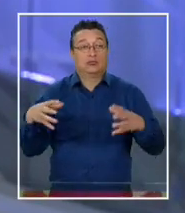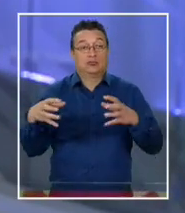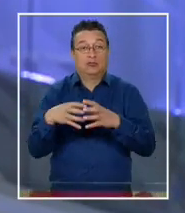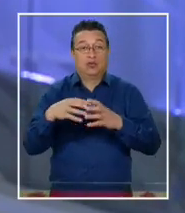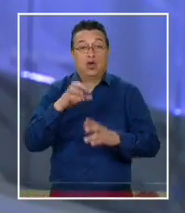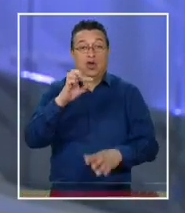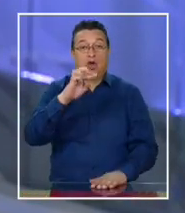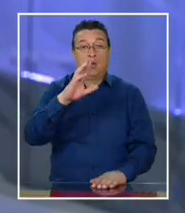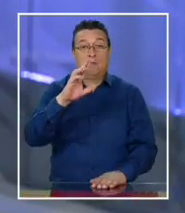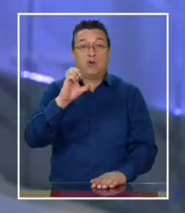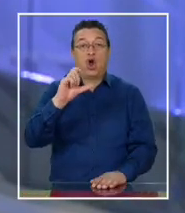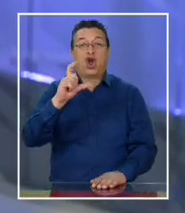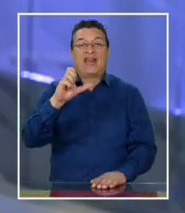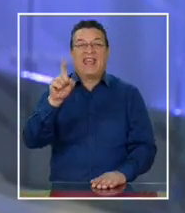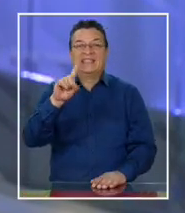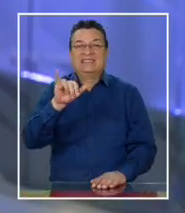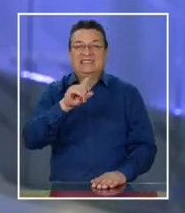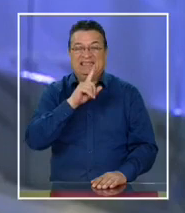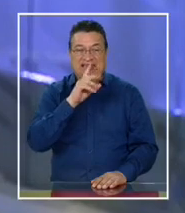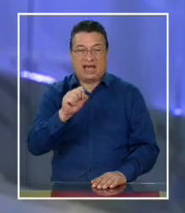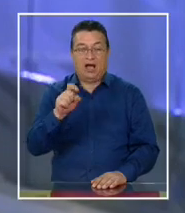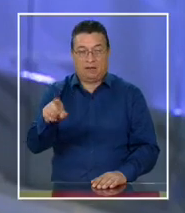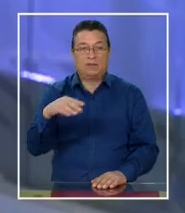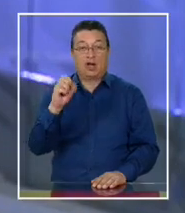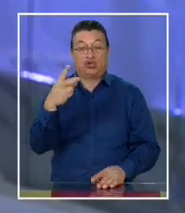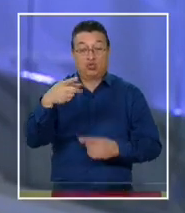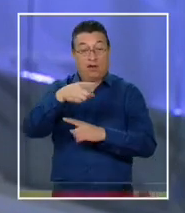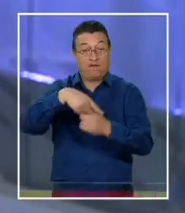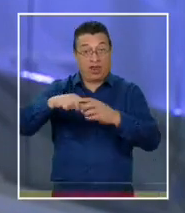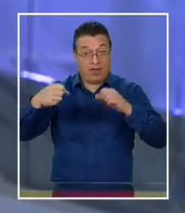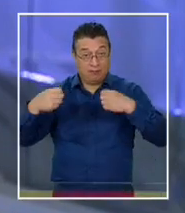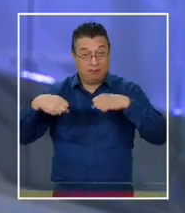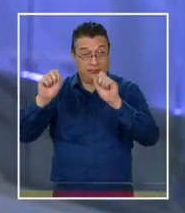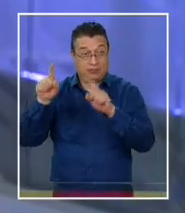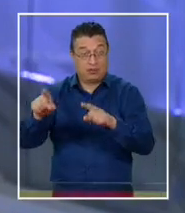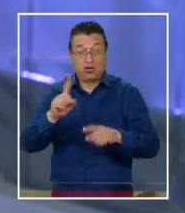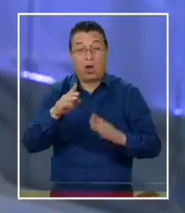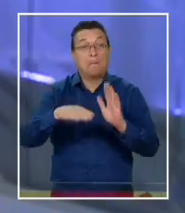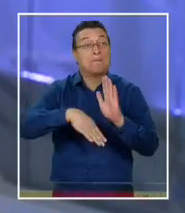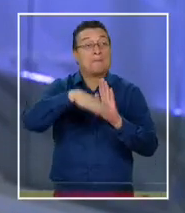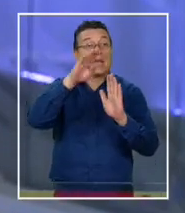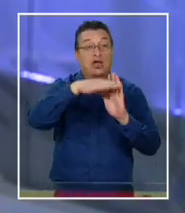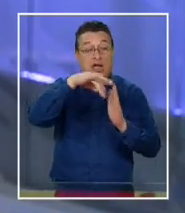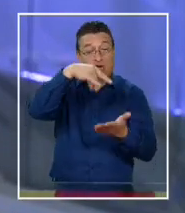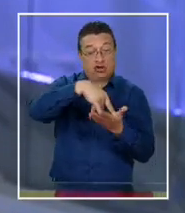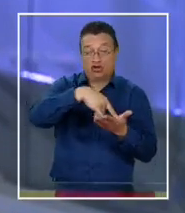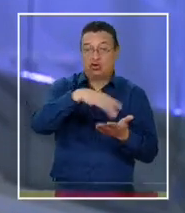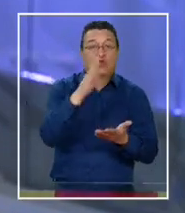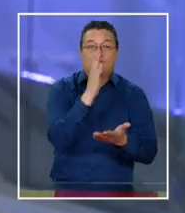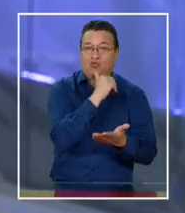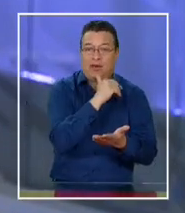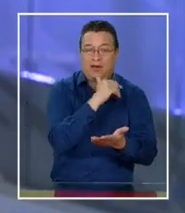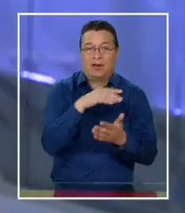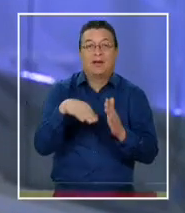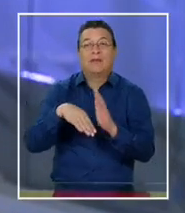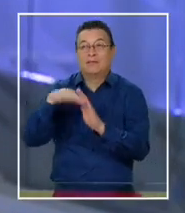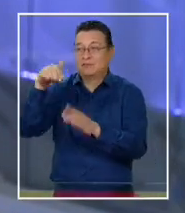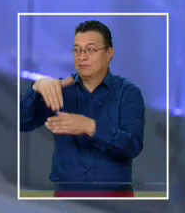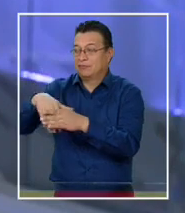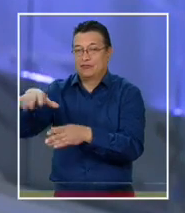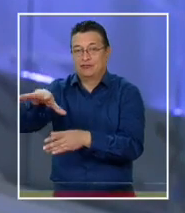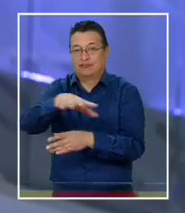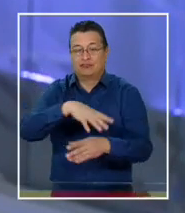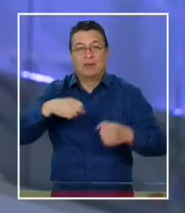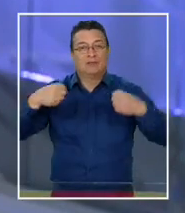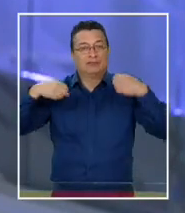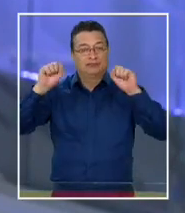progresista que sacó que llegó a la segunda vuelta no tenía mayoría ni en el ni en el electorado para